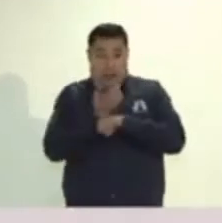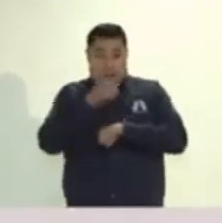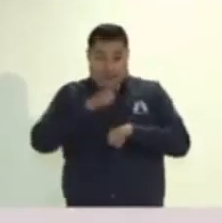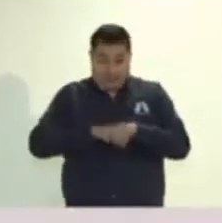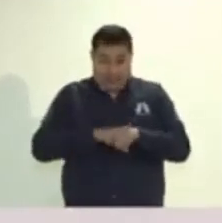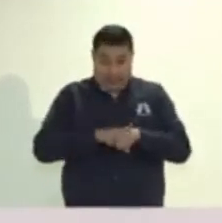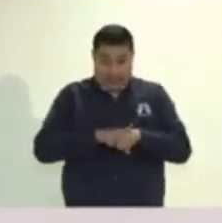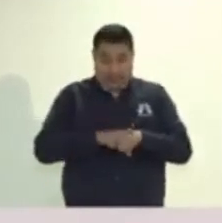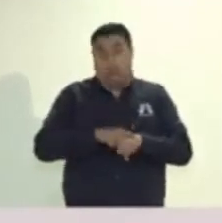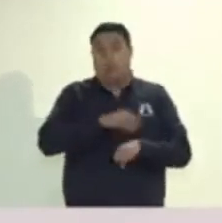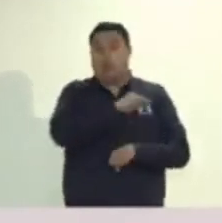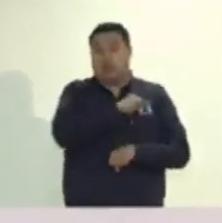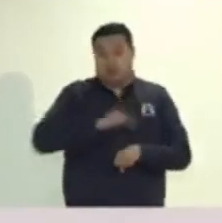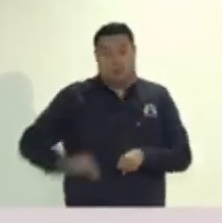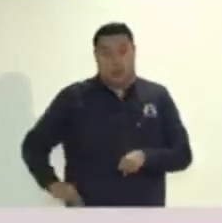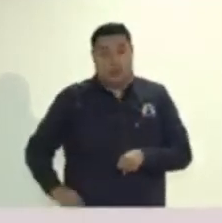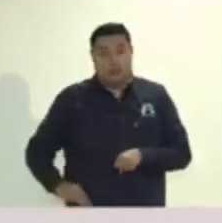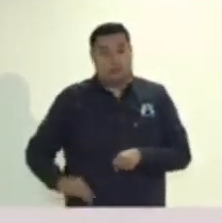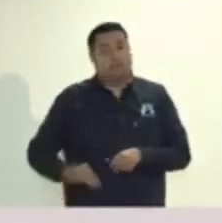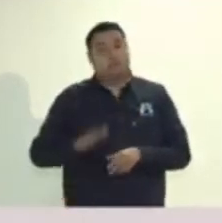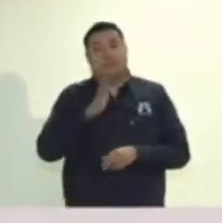el municipal.